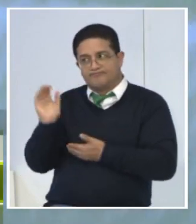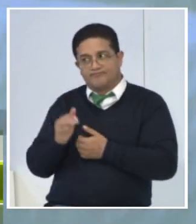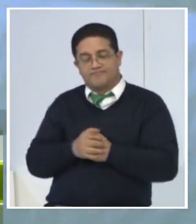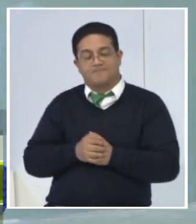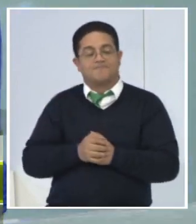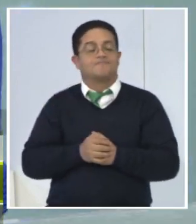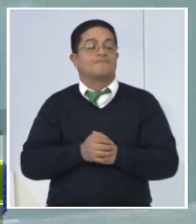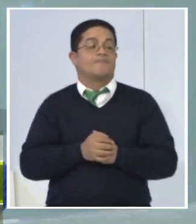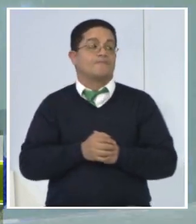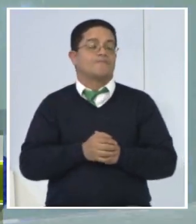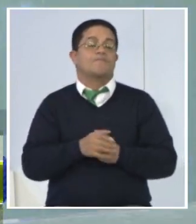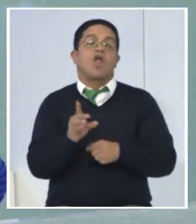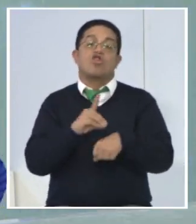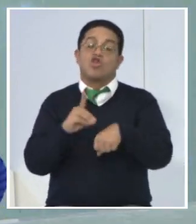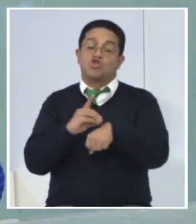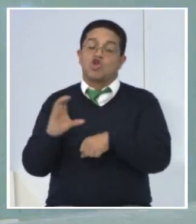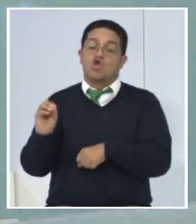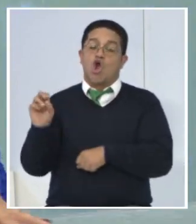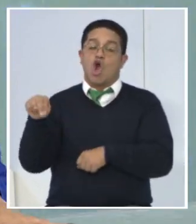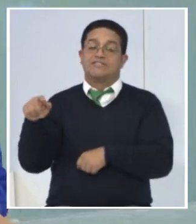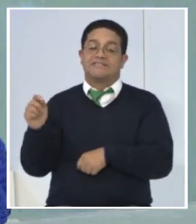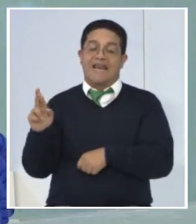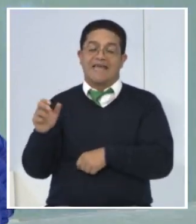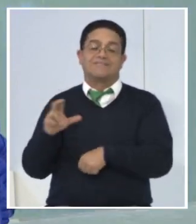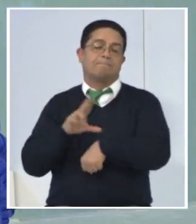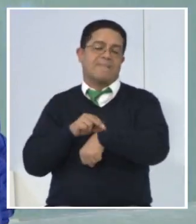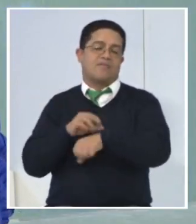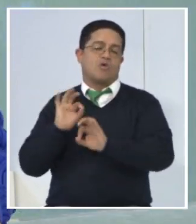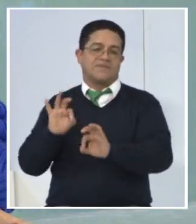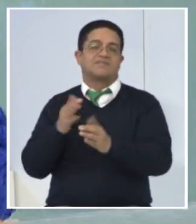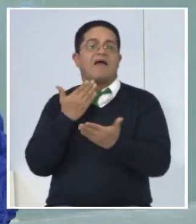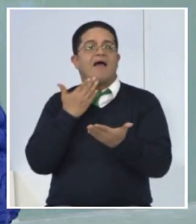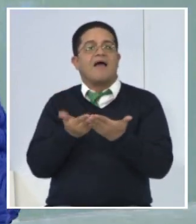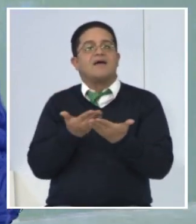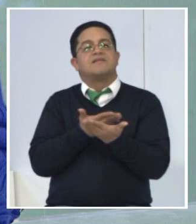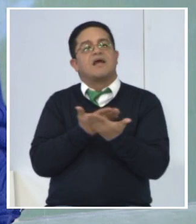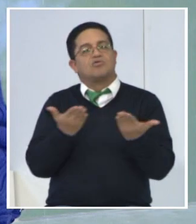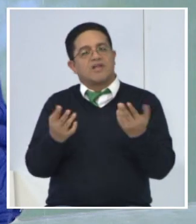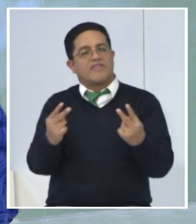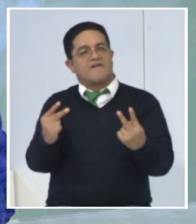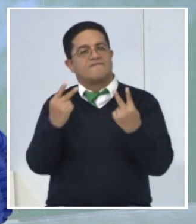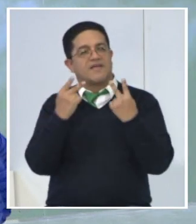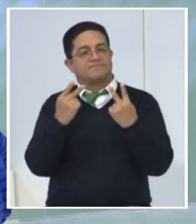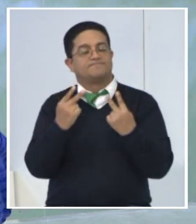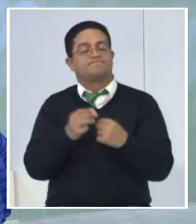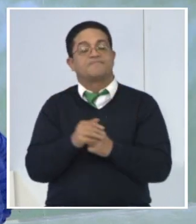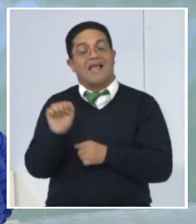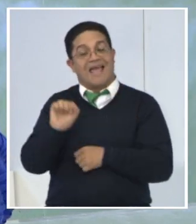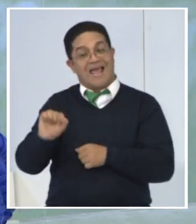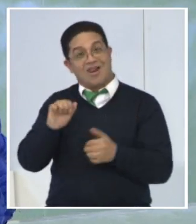gracias. Doctor Jorge Contreras nos estuvo acompañando, médico traumatólogo. Gracias por la sintonía. Nuestras